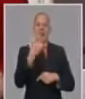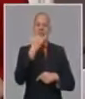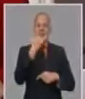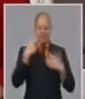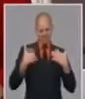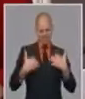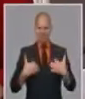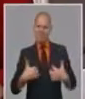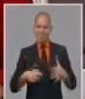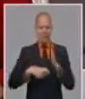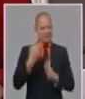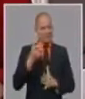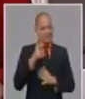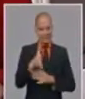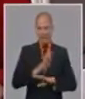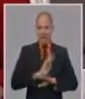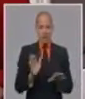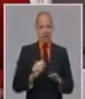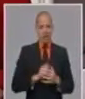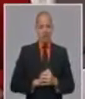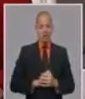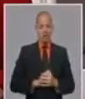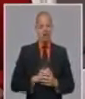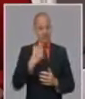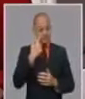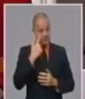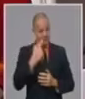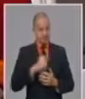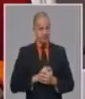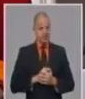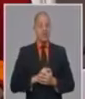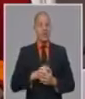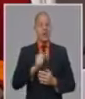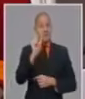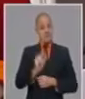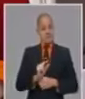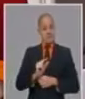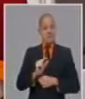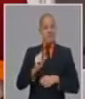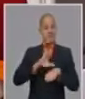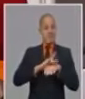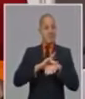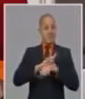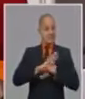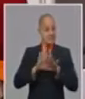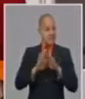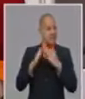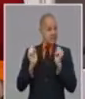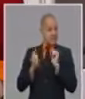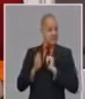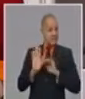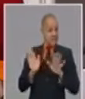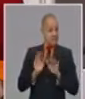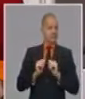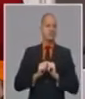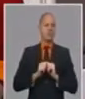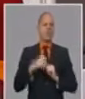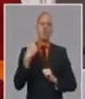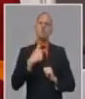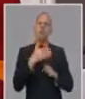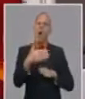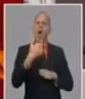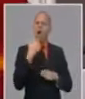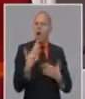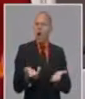protocolo cubano de convaleciente, sí, una de sus primeras características es que tú no sabes a veces quién quedó con secuelas.